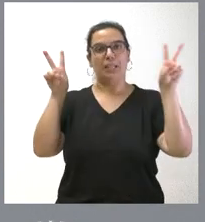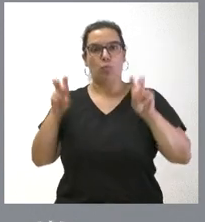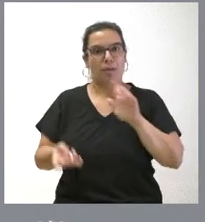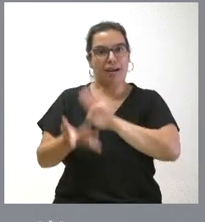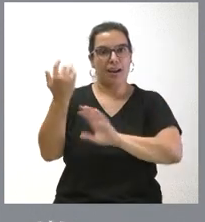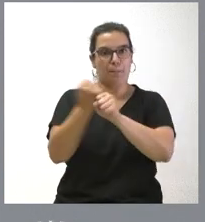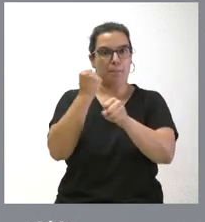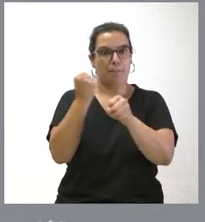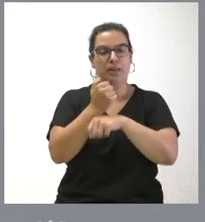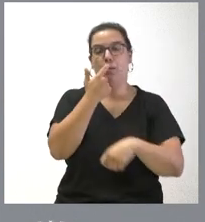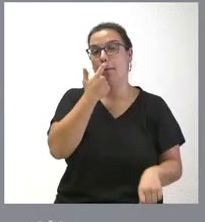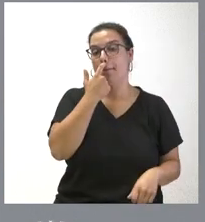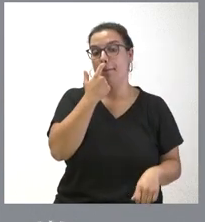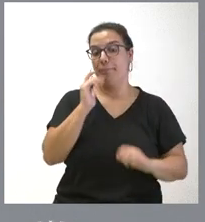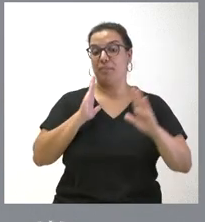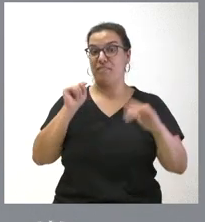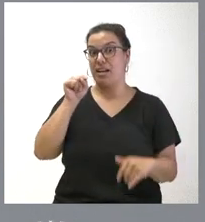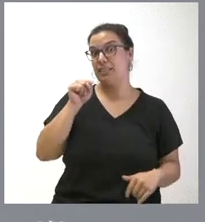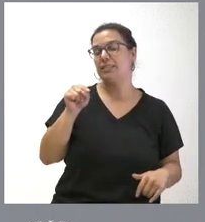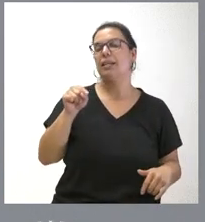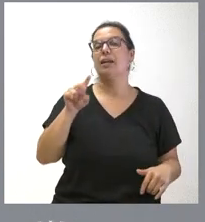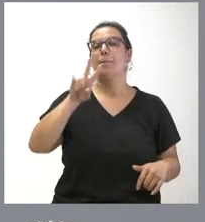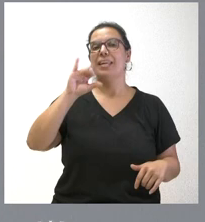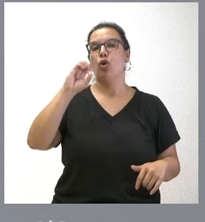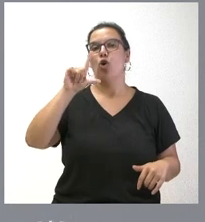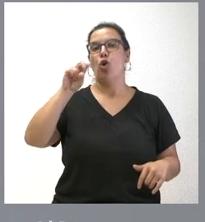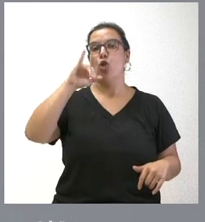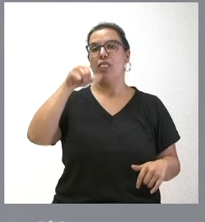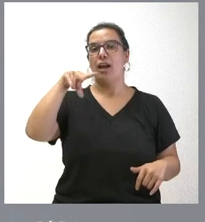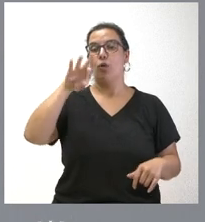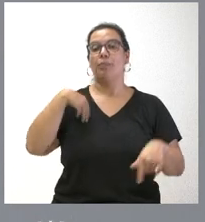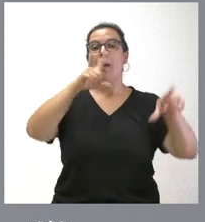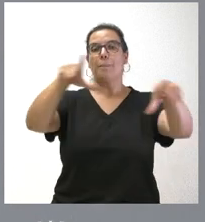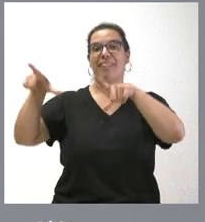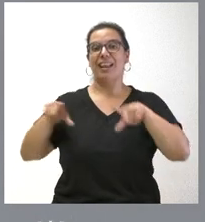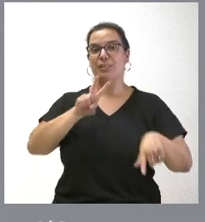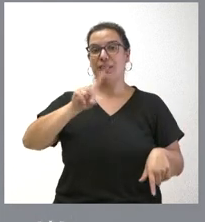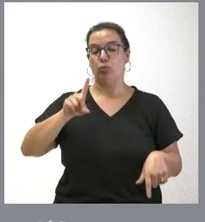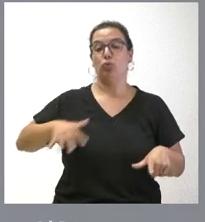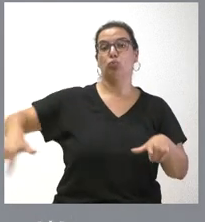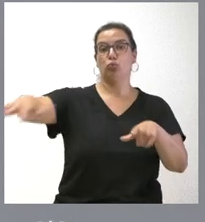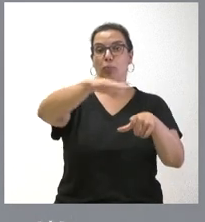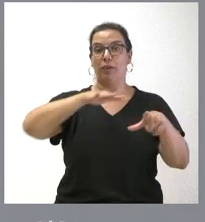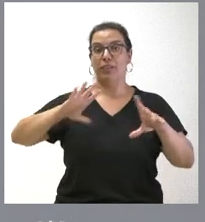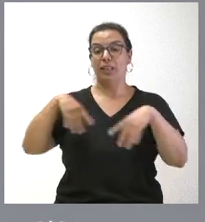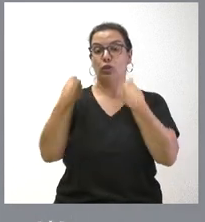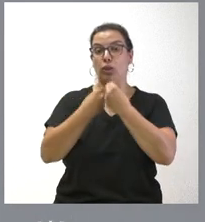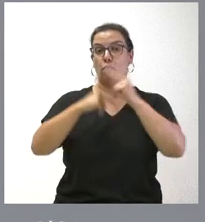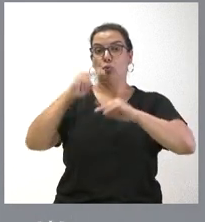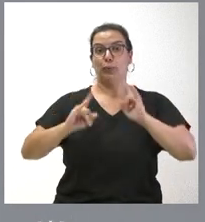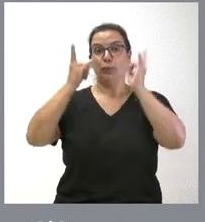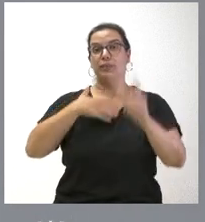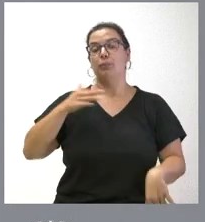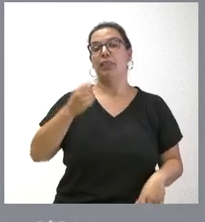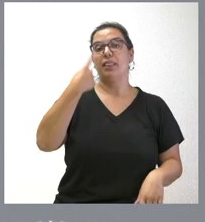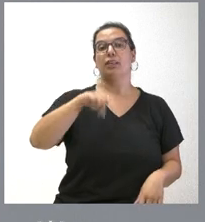de empleo esta fase del polígono empresarial en Vico Lozano cuenta con 21 parcelas con una superficie neta construible de